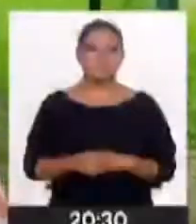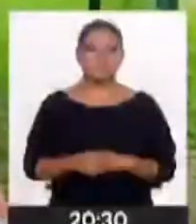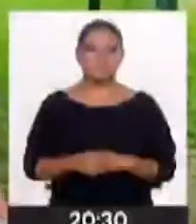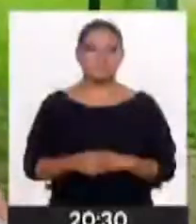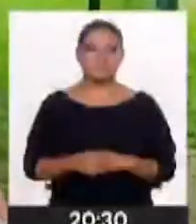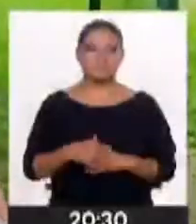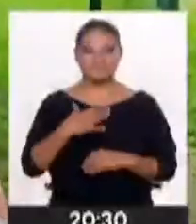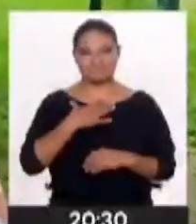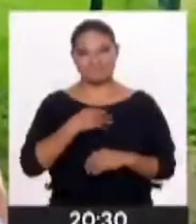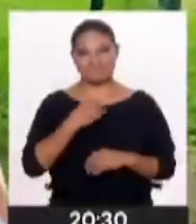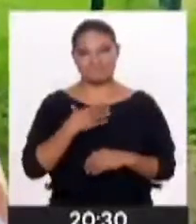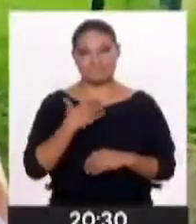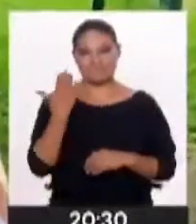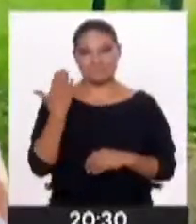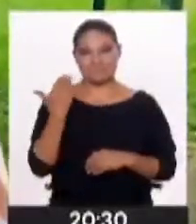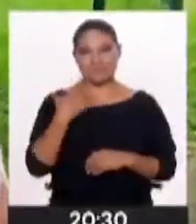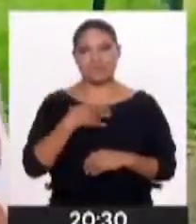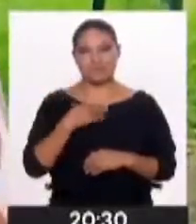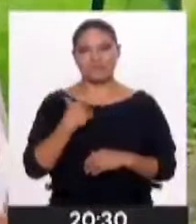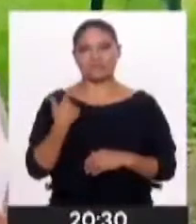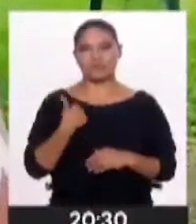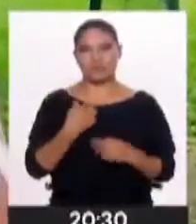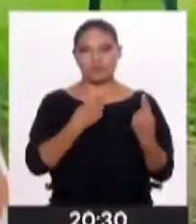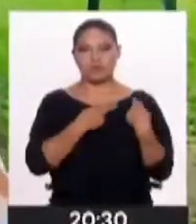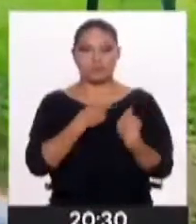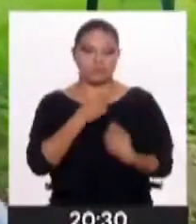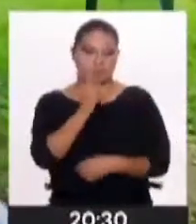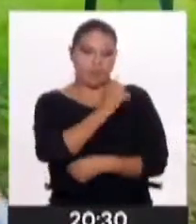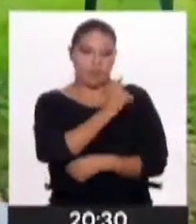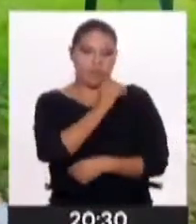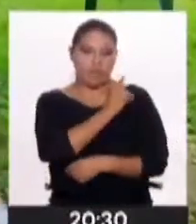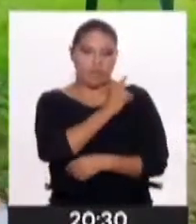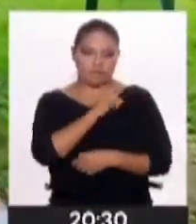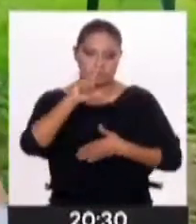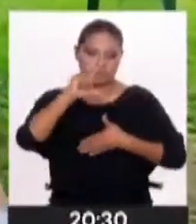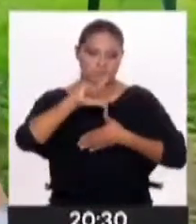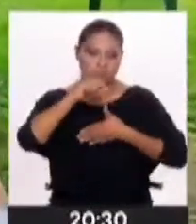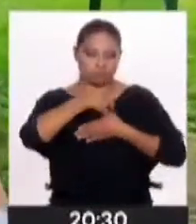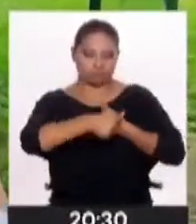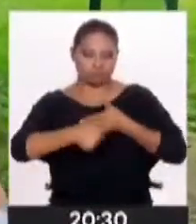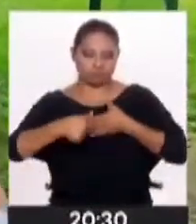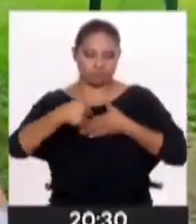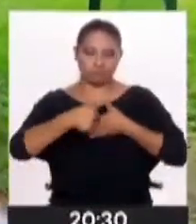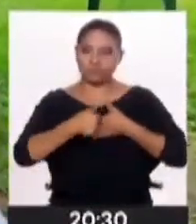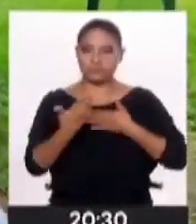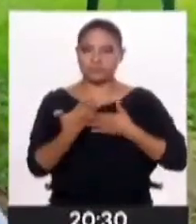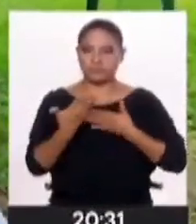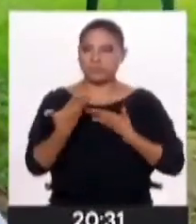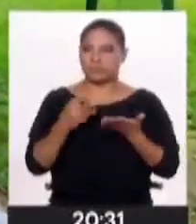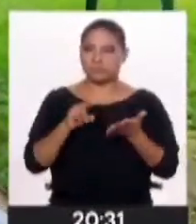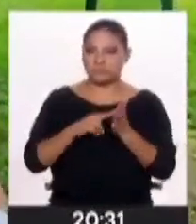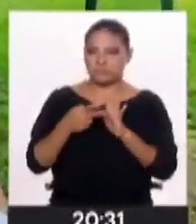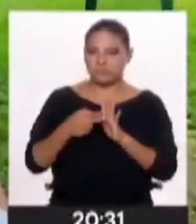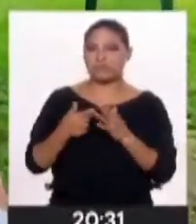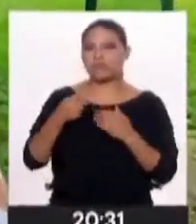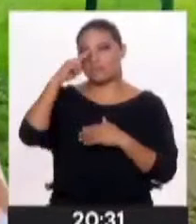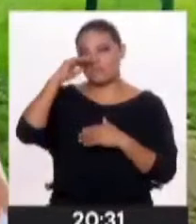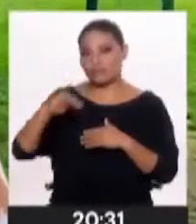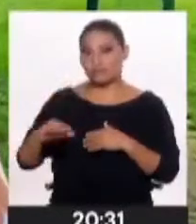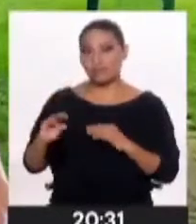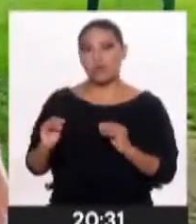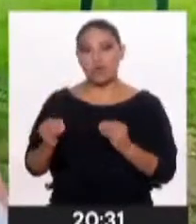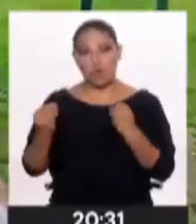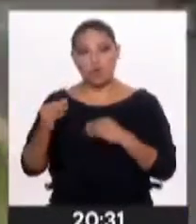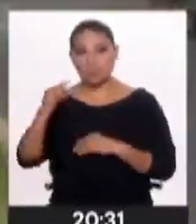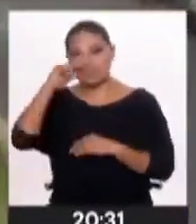Tengo 15 años y soy delegada latinoamericana del MOLEGNAPS, que es el Movimiento Latinoamericano y del Caribe de Niños, Niñas y